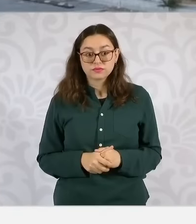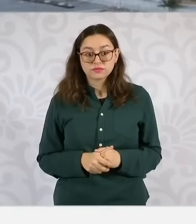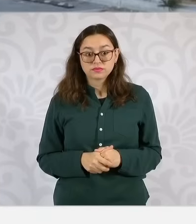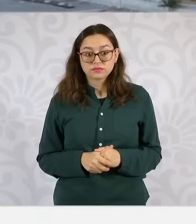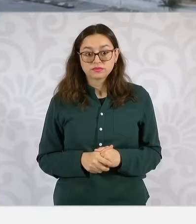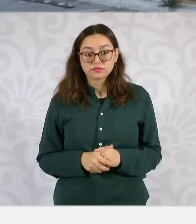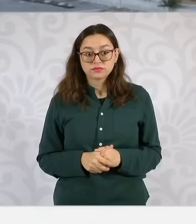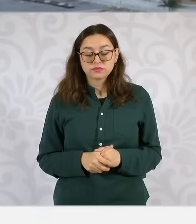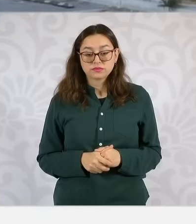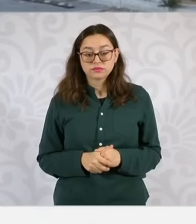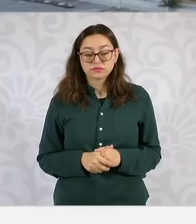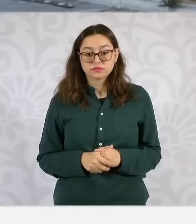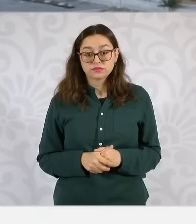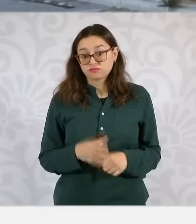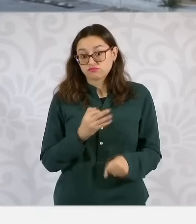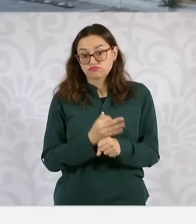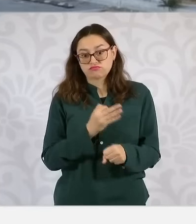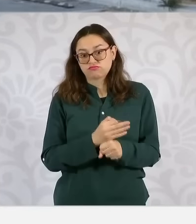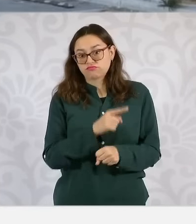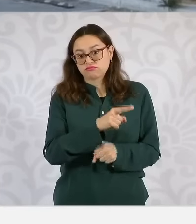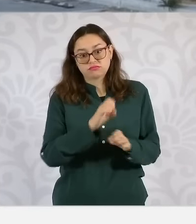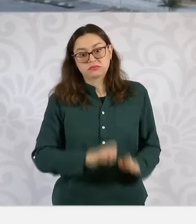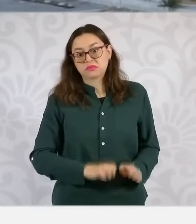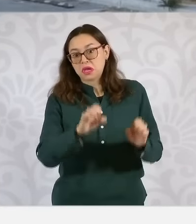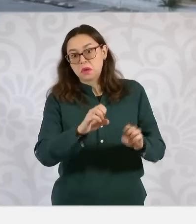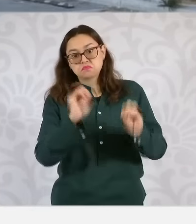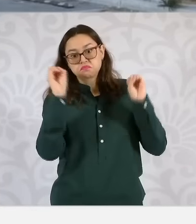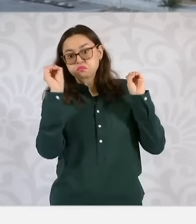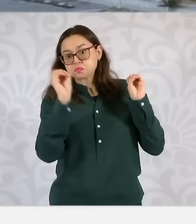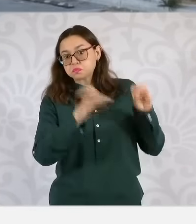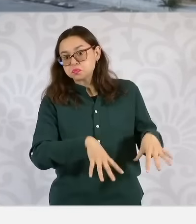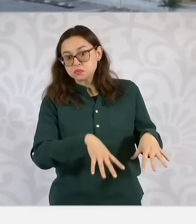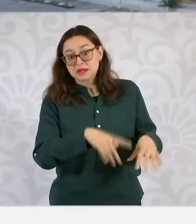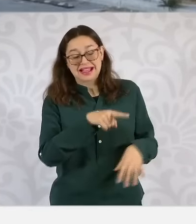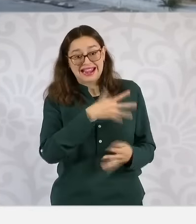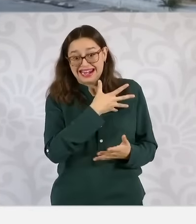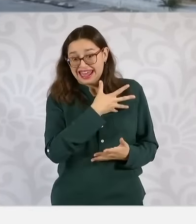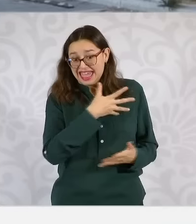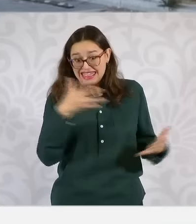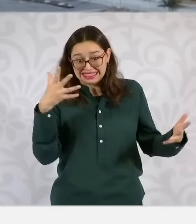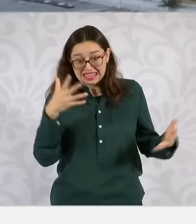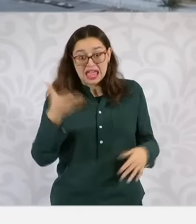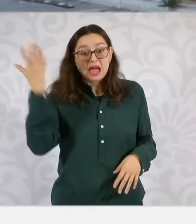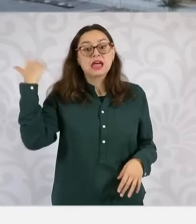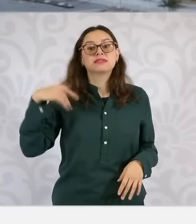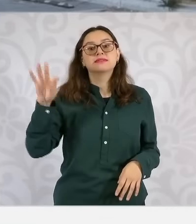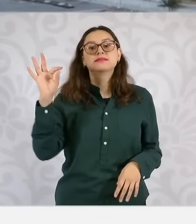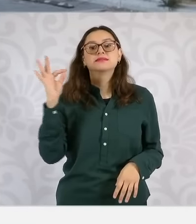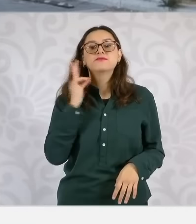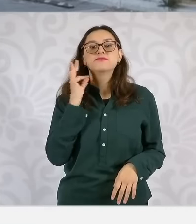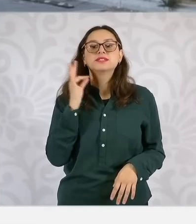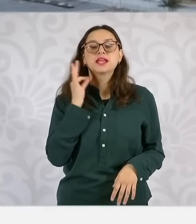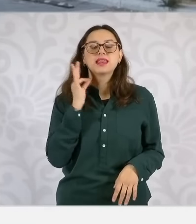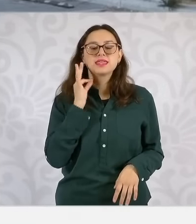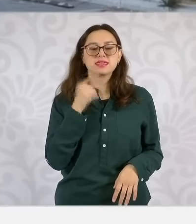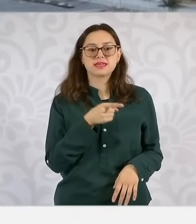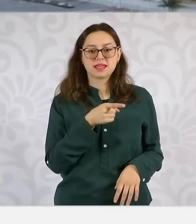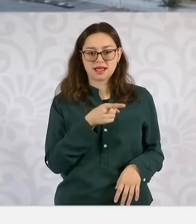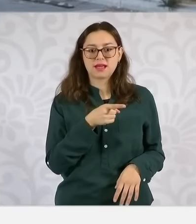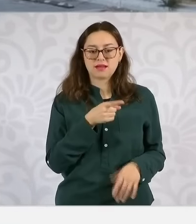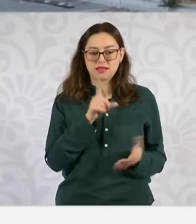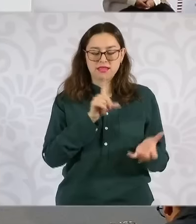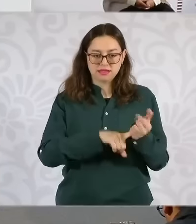Sí, está abandonado esta instalación, es muy grande. Era de la fiscalía para formar también